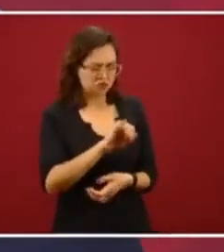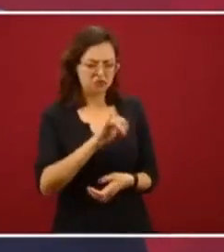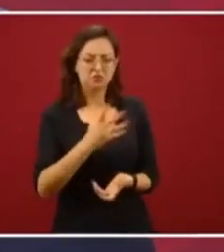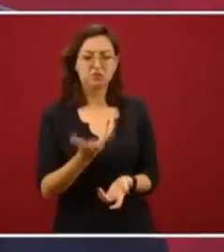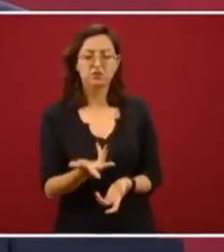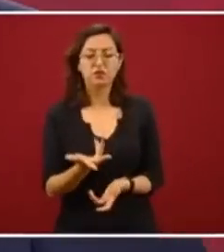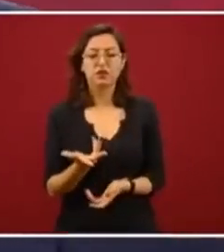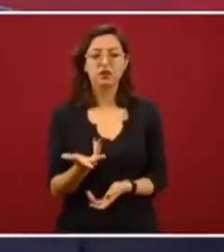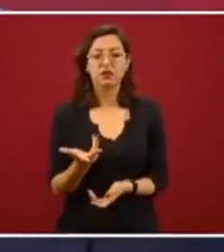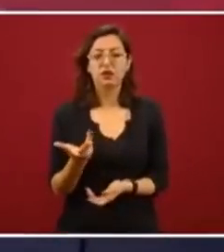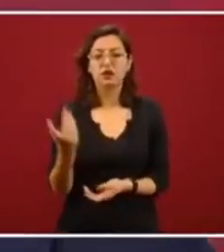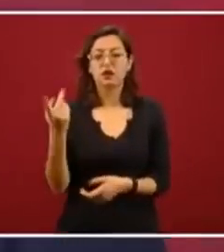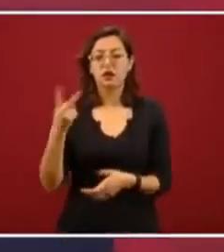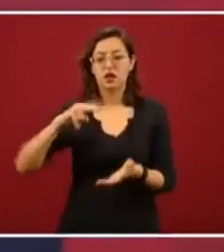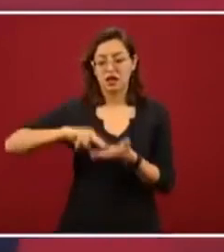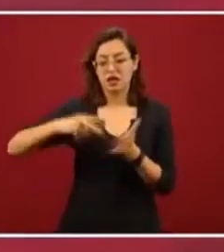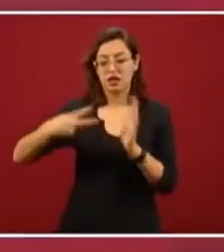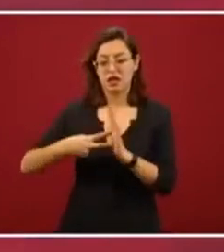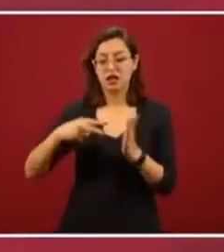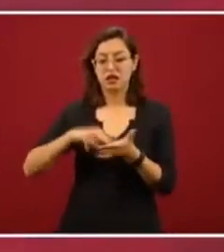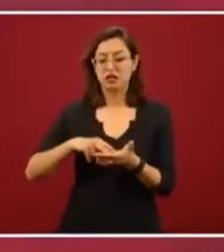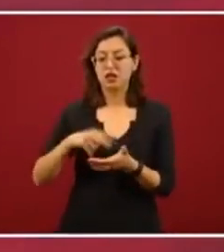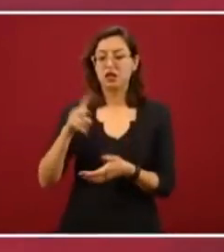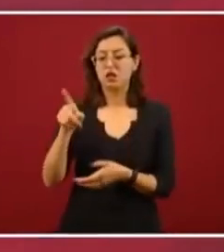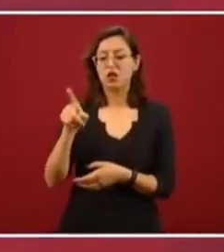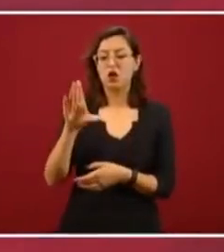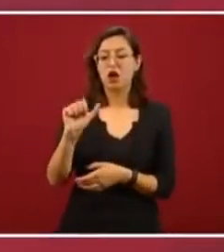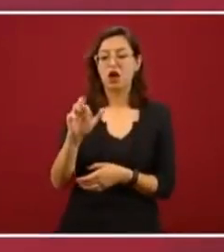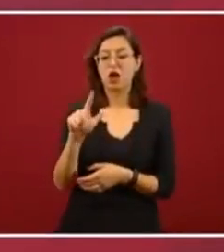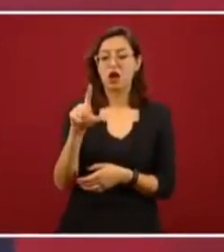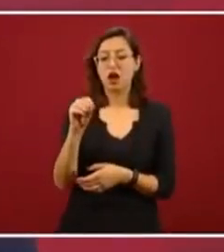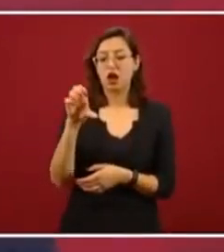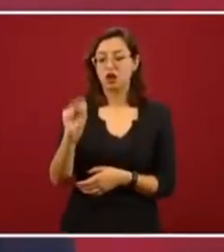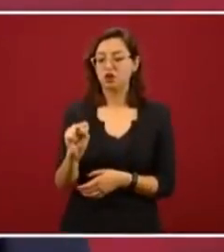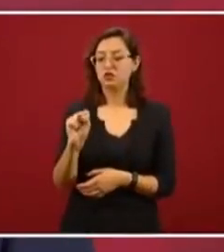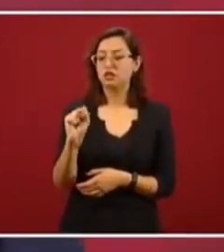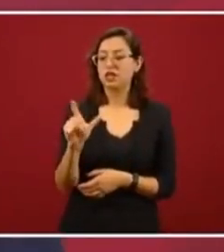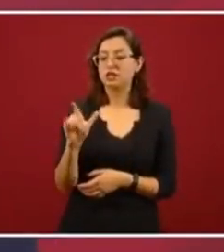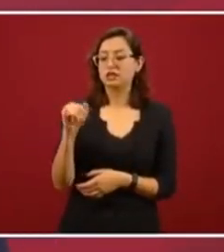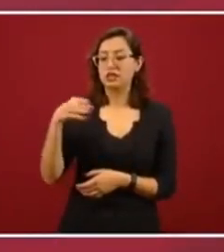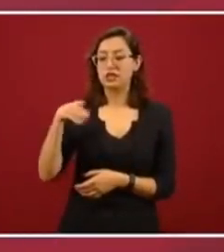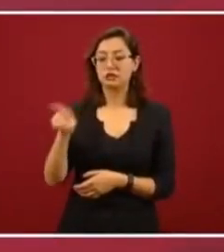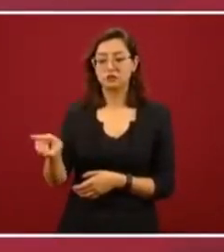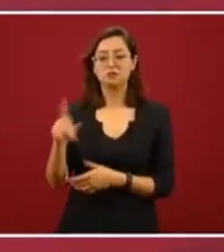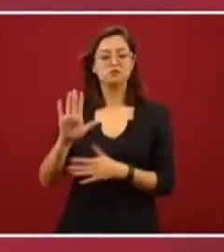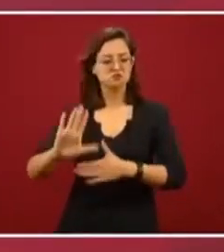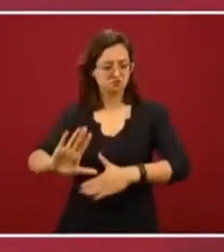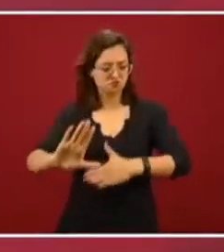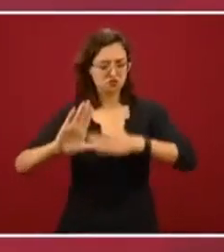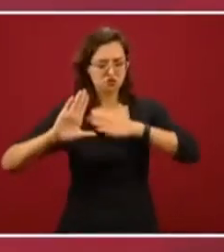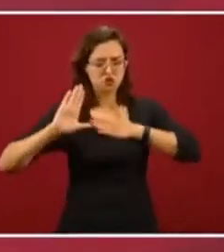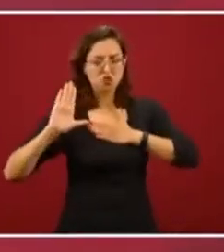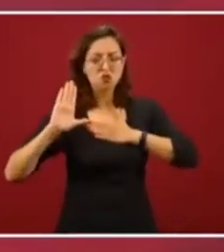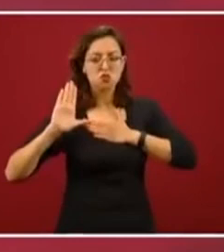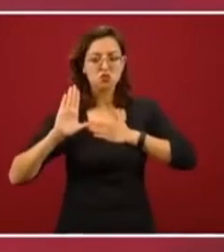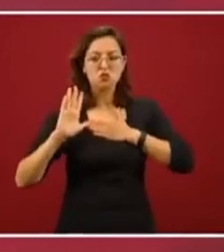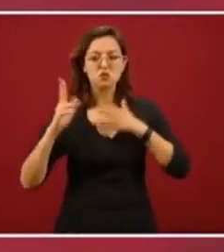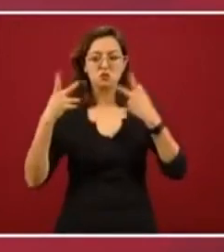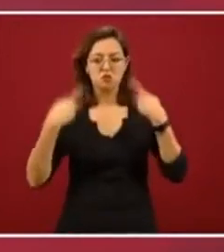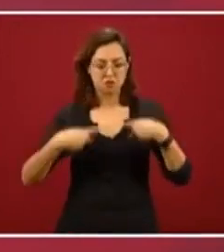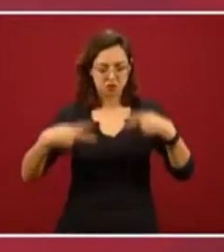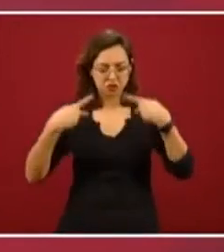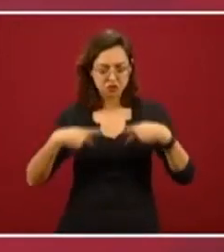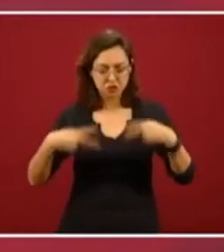Me mandó a decir el ingeniero Carlos Slim que se compromete a no despedir a